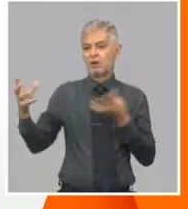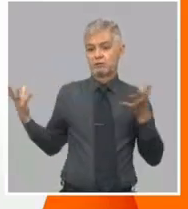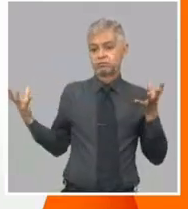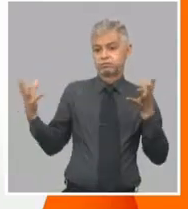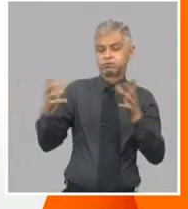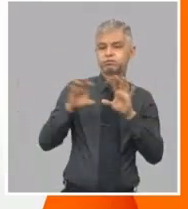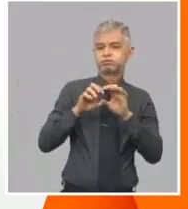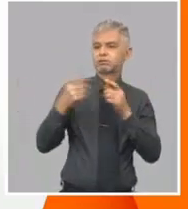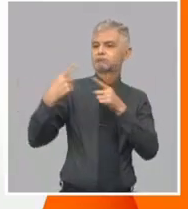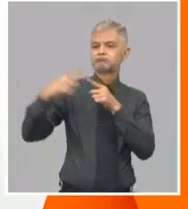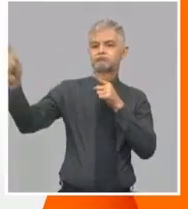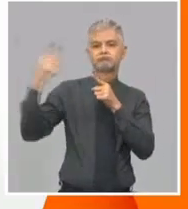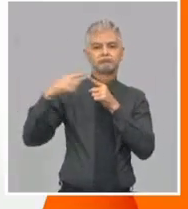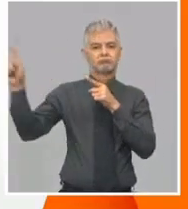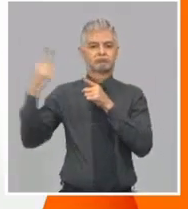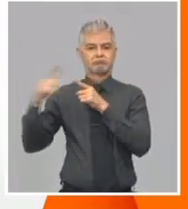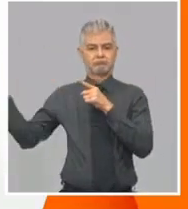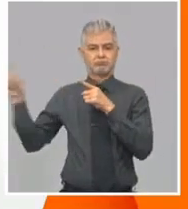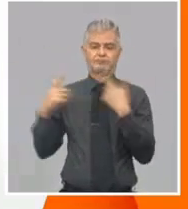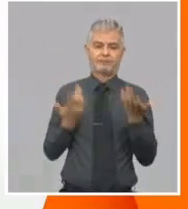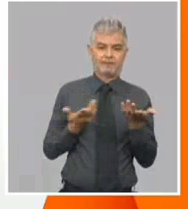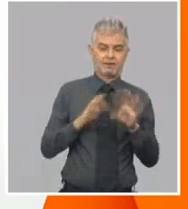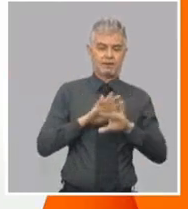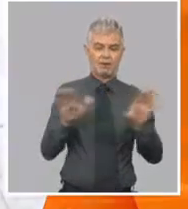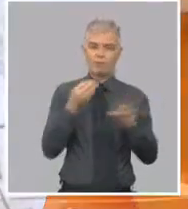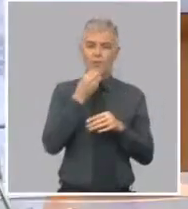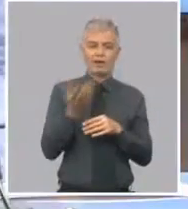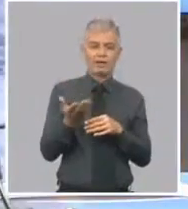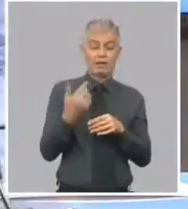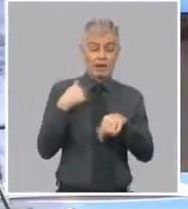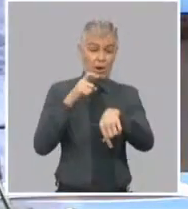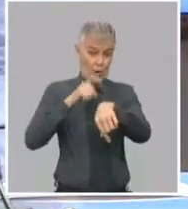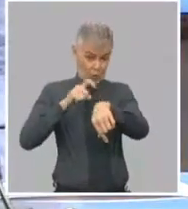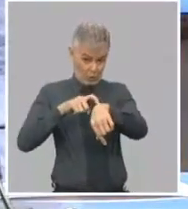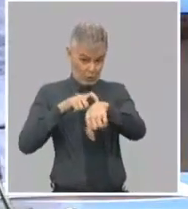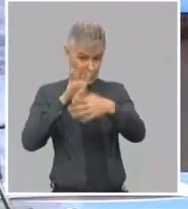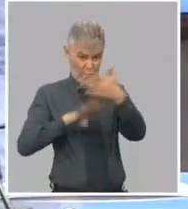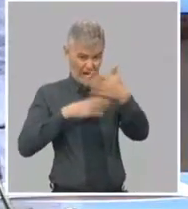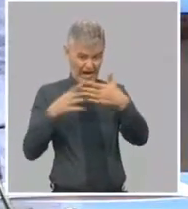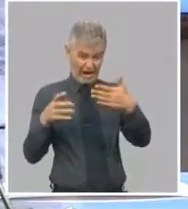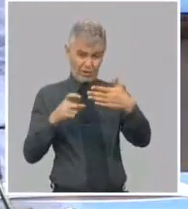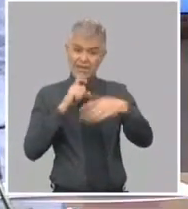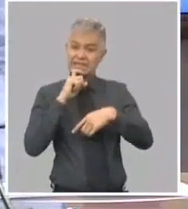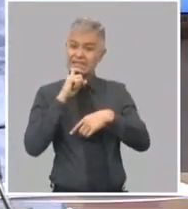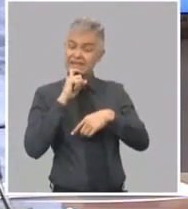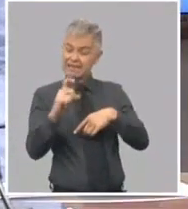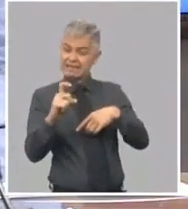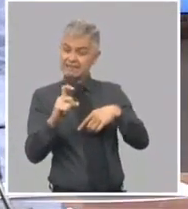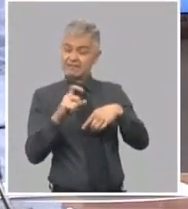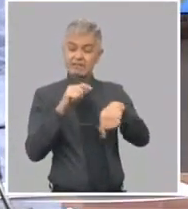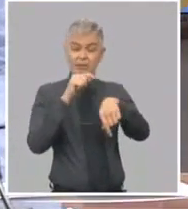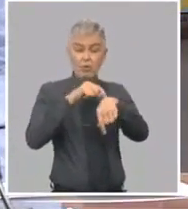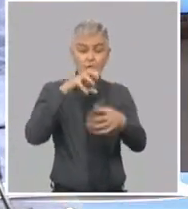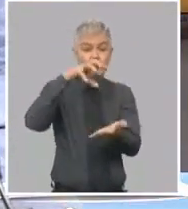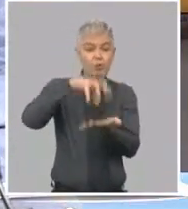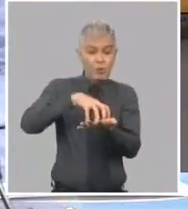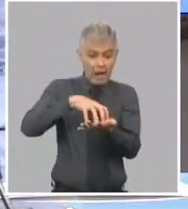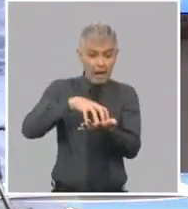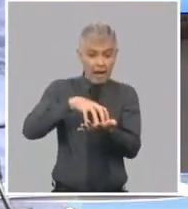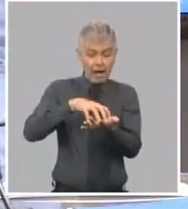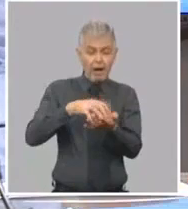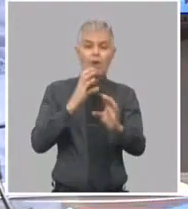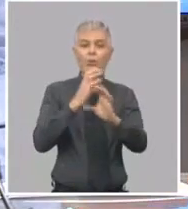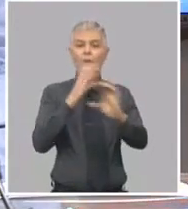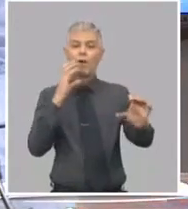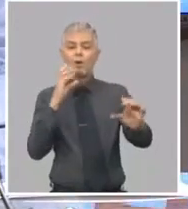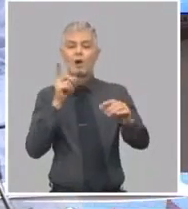habana algunos sonidos que cuando en los horarios picos se mantienen en los puntos de mayor congestión y no salen